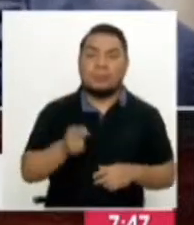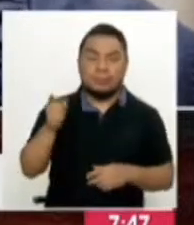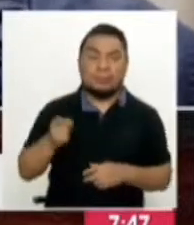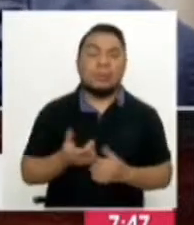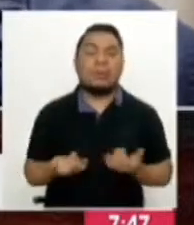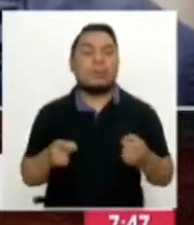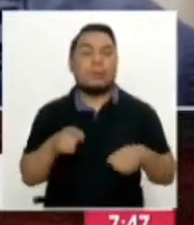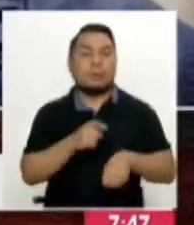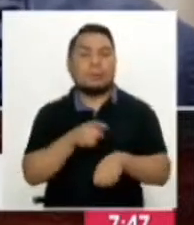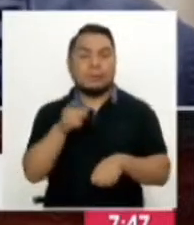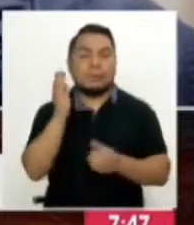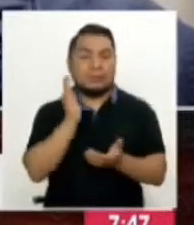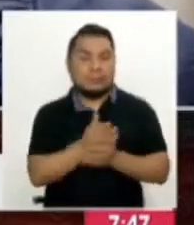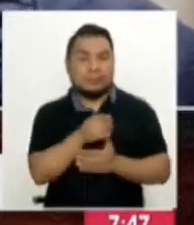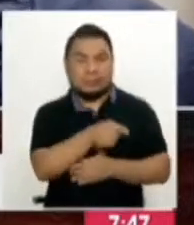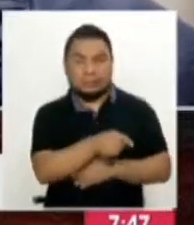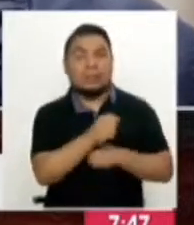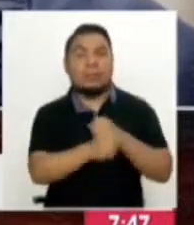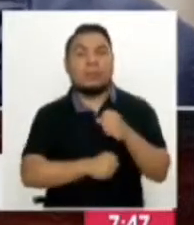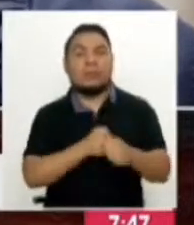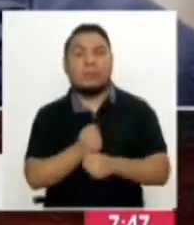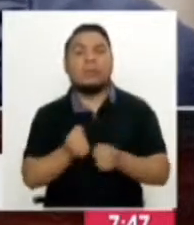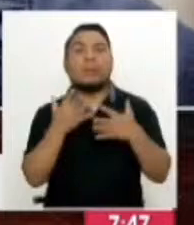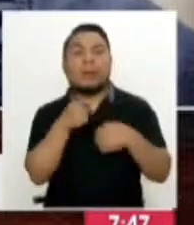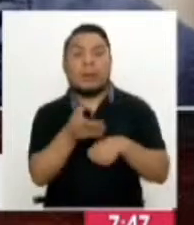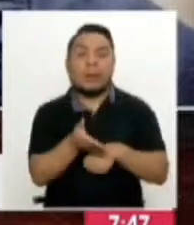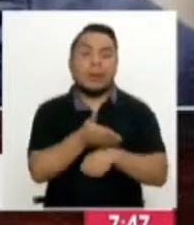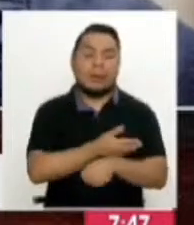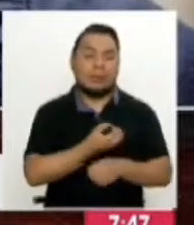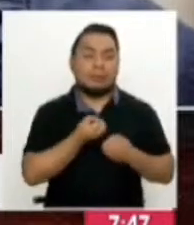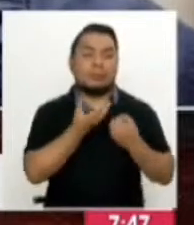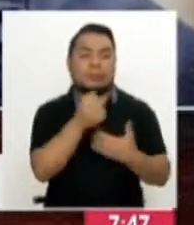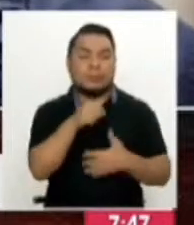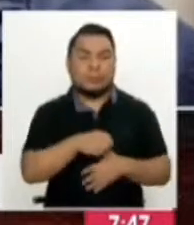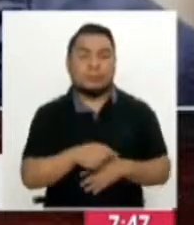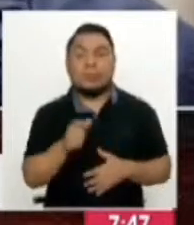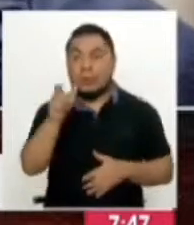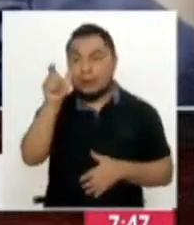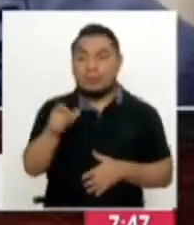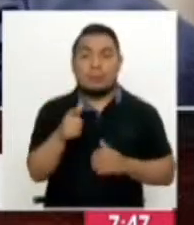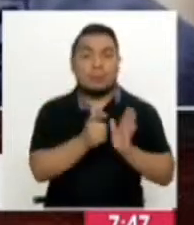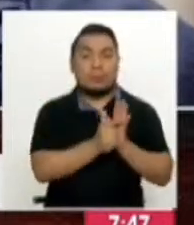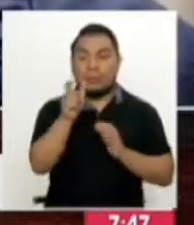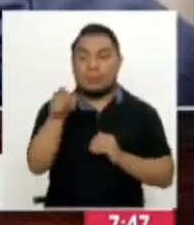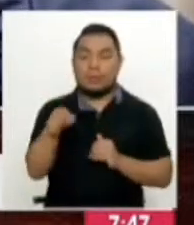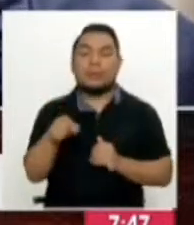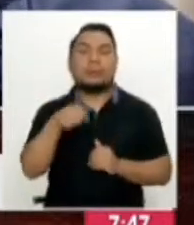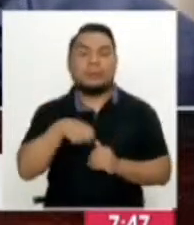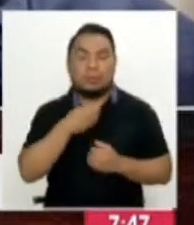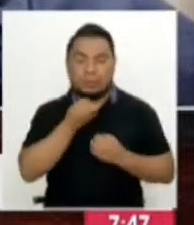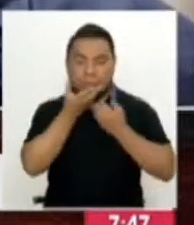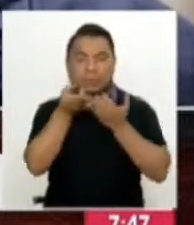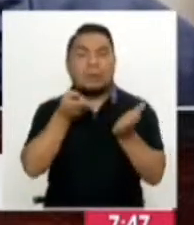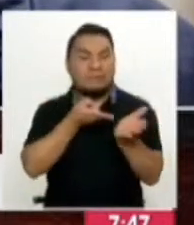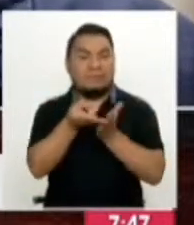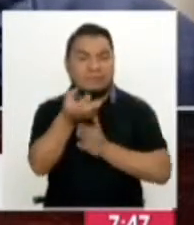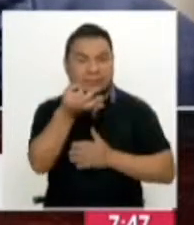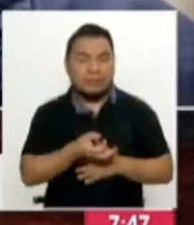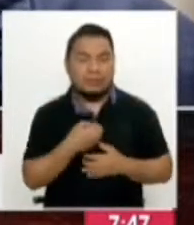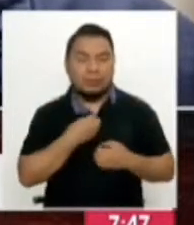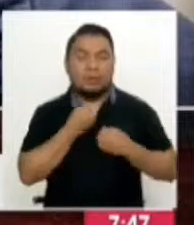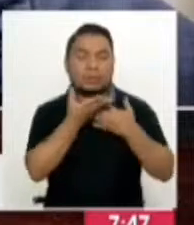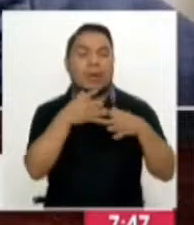al momento de la sentencia, porque la norma establece que cuando una persona se somete a la confesión sincera, el juez